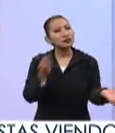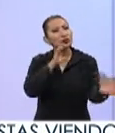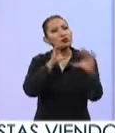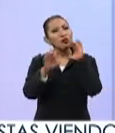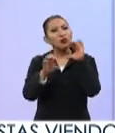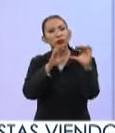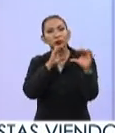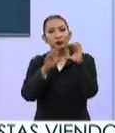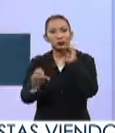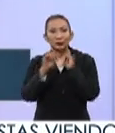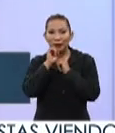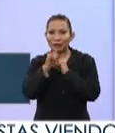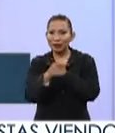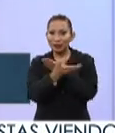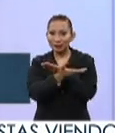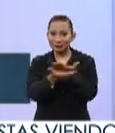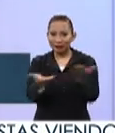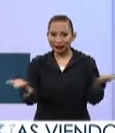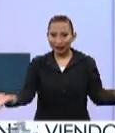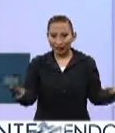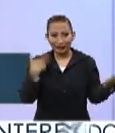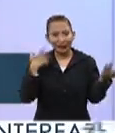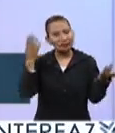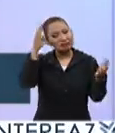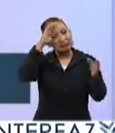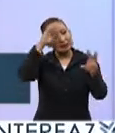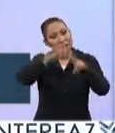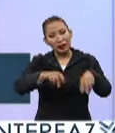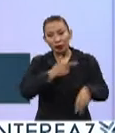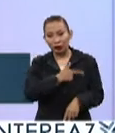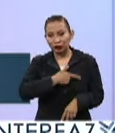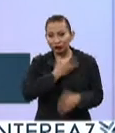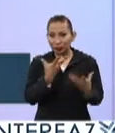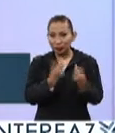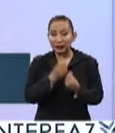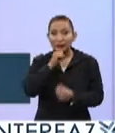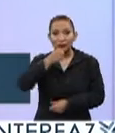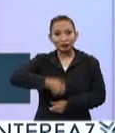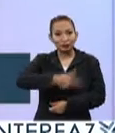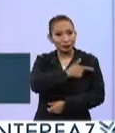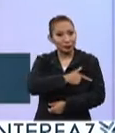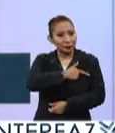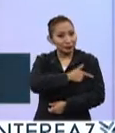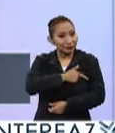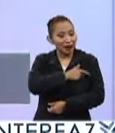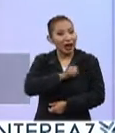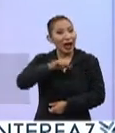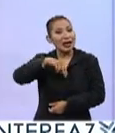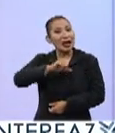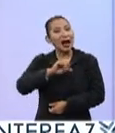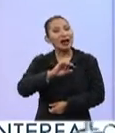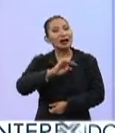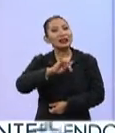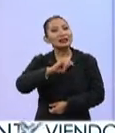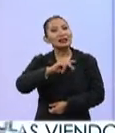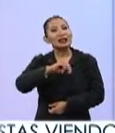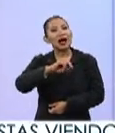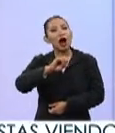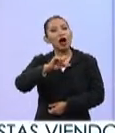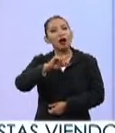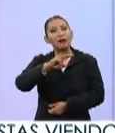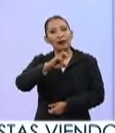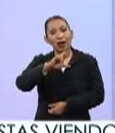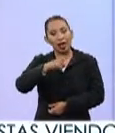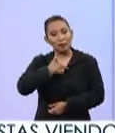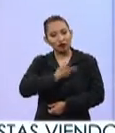permite comunicarnos también con ustedes, reflexionar. Es un gusto estar con ustedes. Saludo también con mucho gusto a Ana Cristina Olvera. Ana Cris,